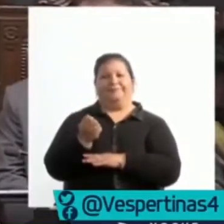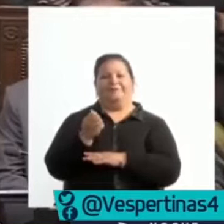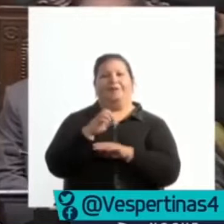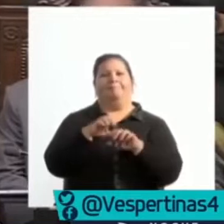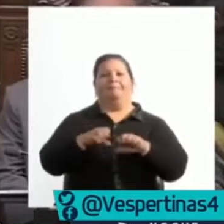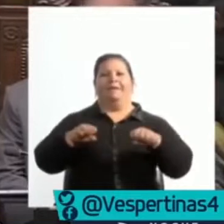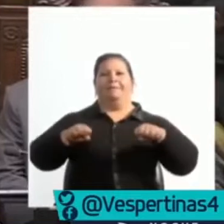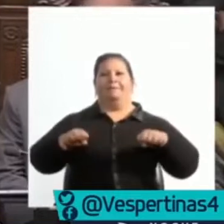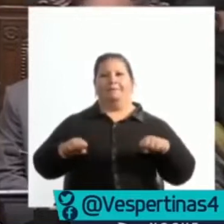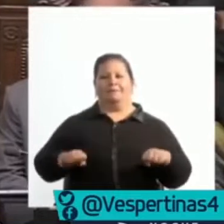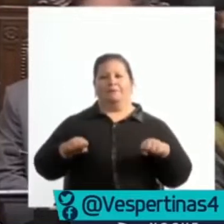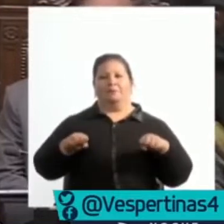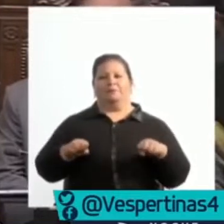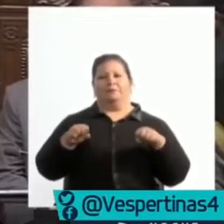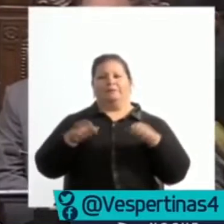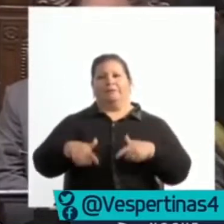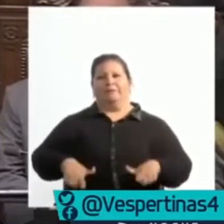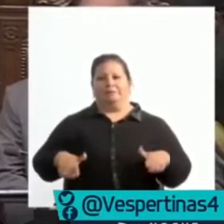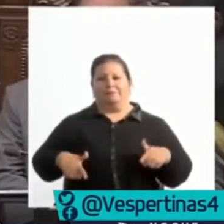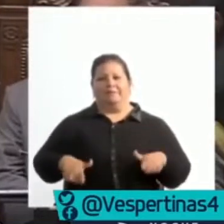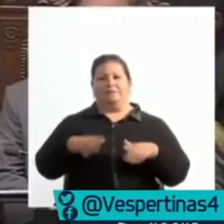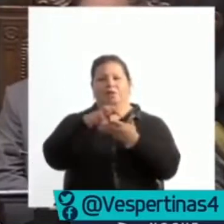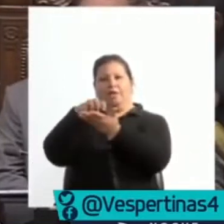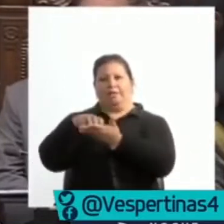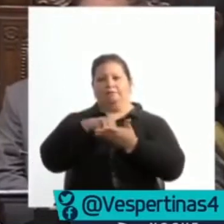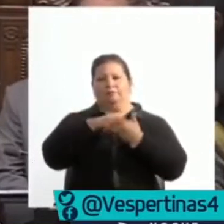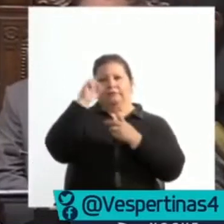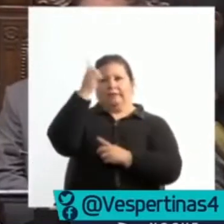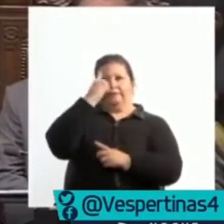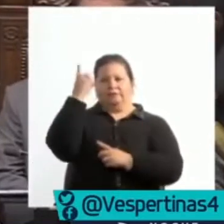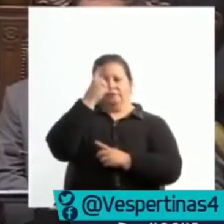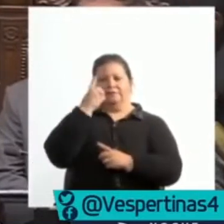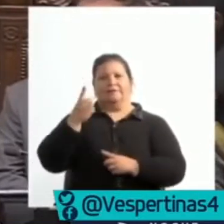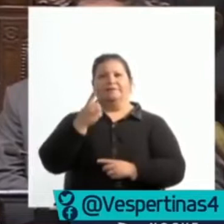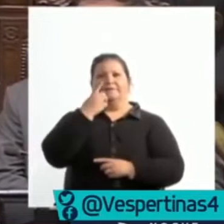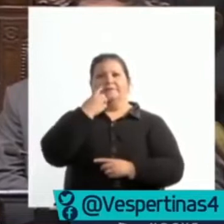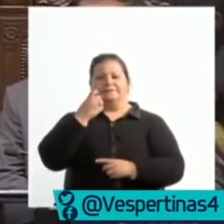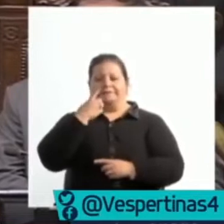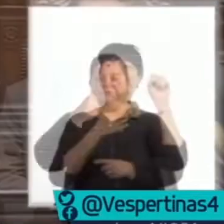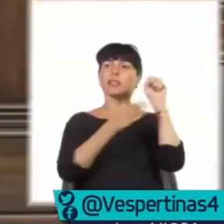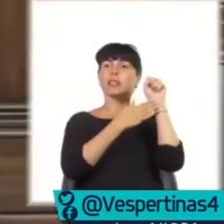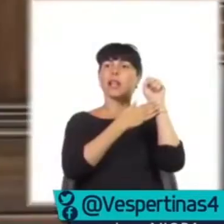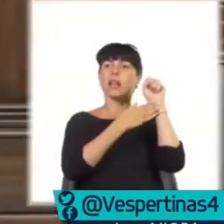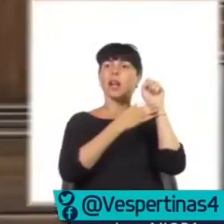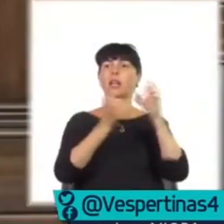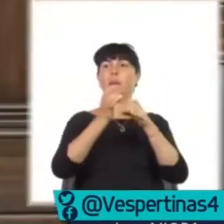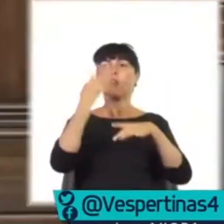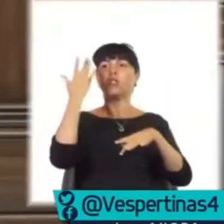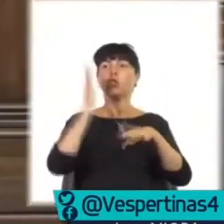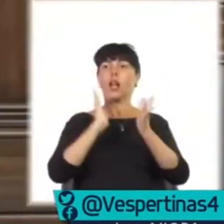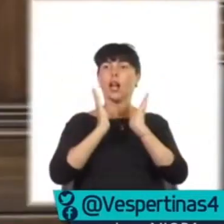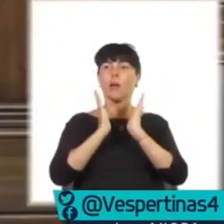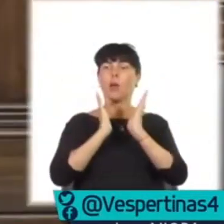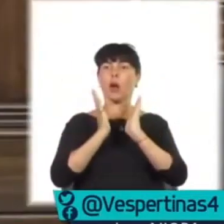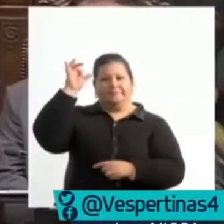constitucional, la primera suerte de cuota política que instauró, es decir, el primer un mecanismo que tiene nuestra Constitución para